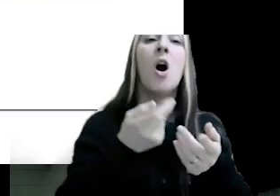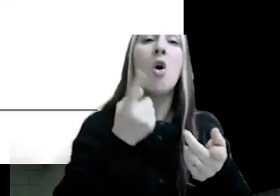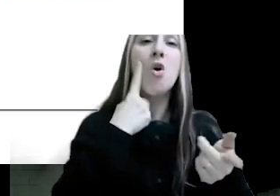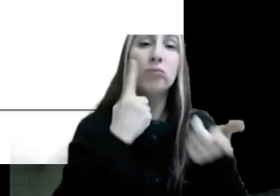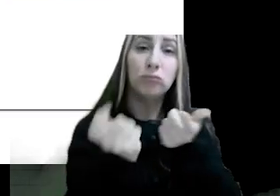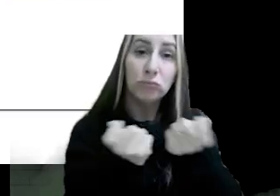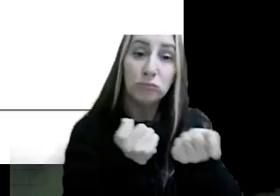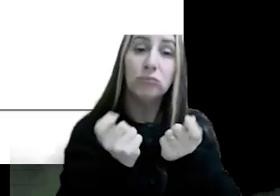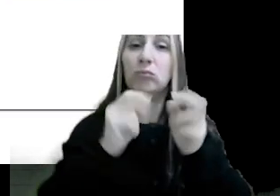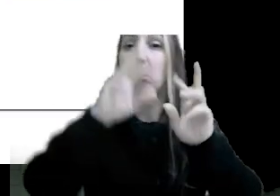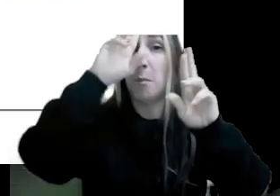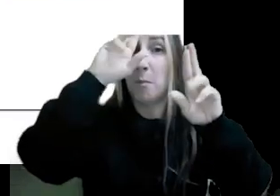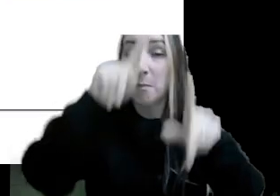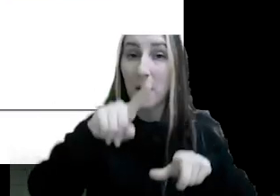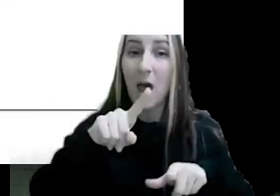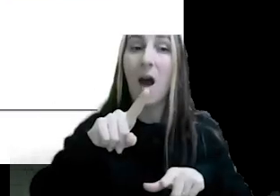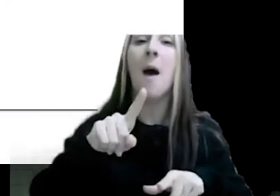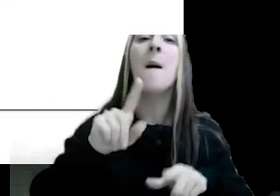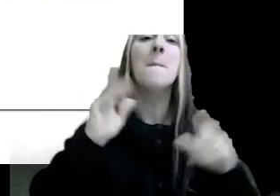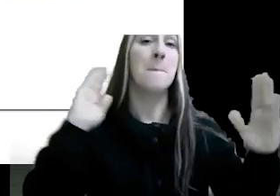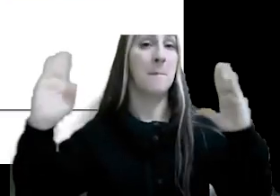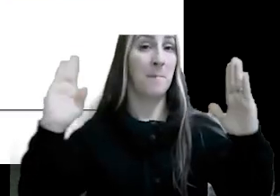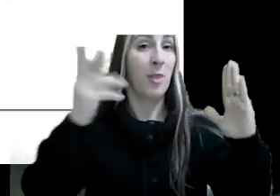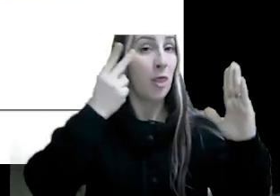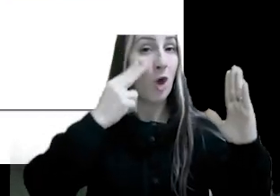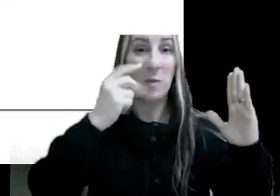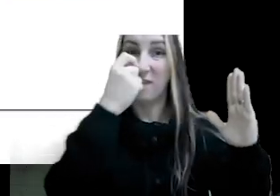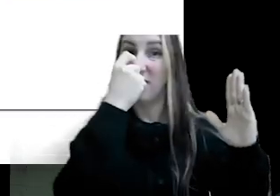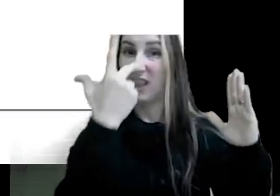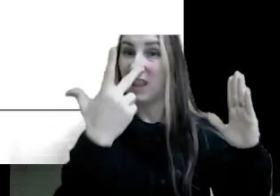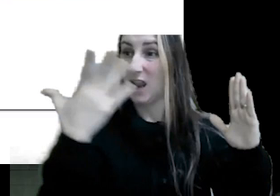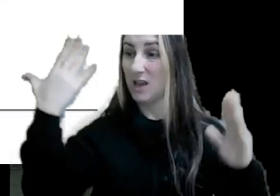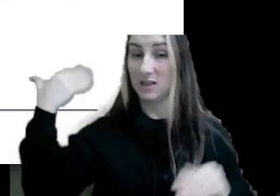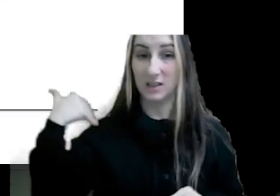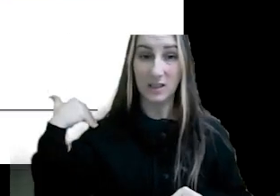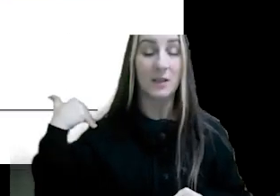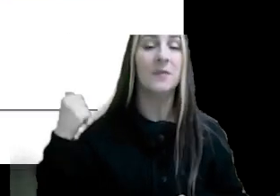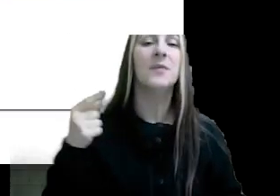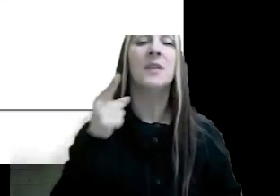plan correspondiente al periodo fiscal 2023, ¿sí?